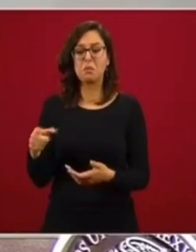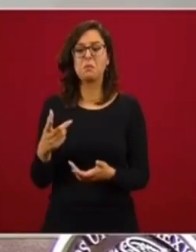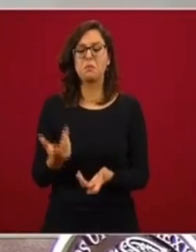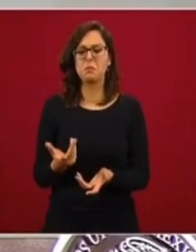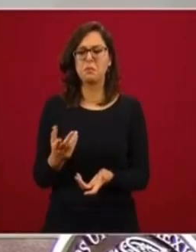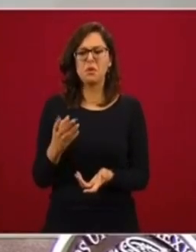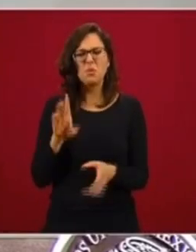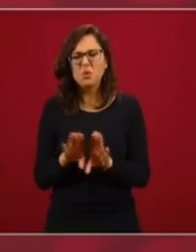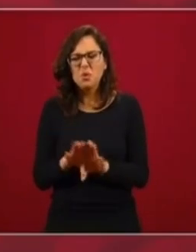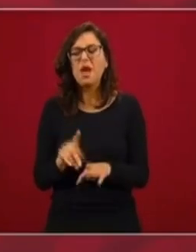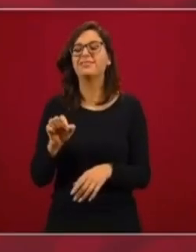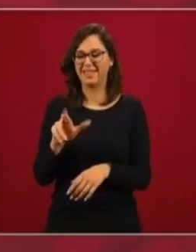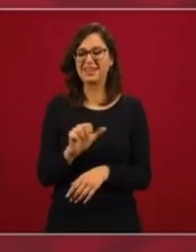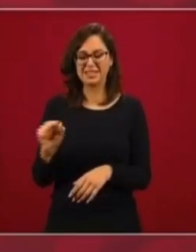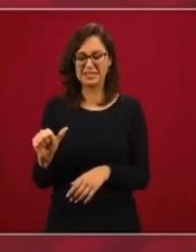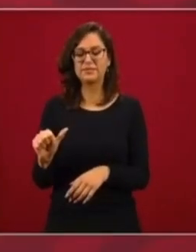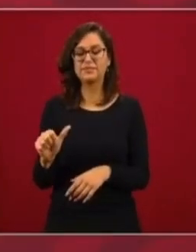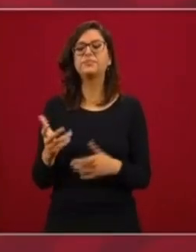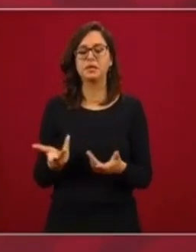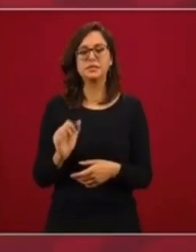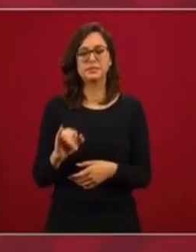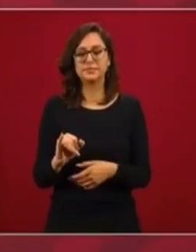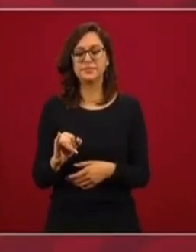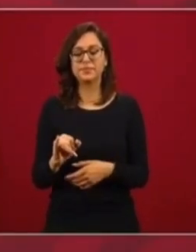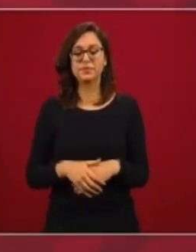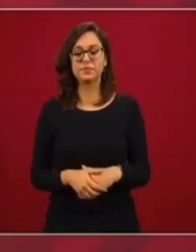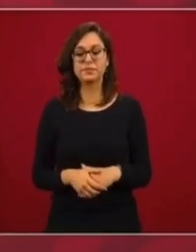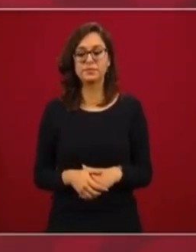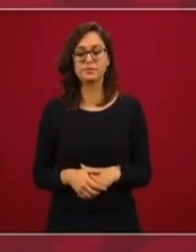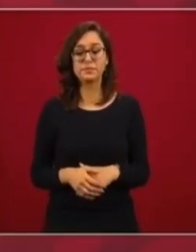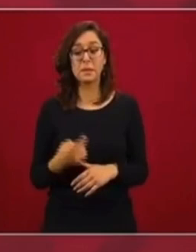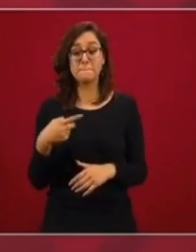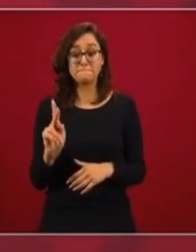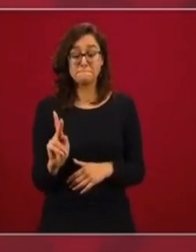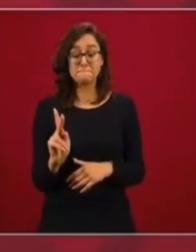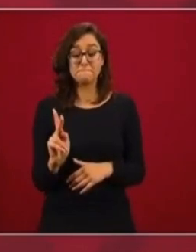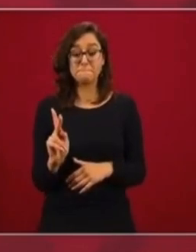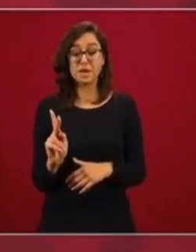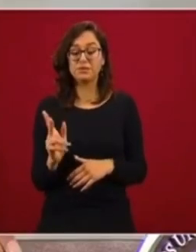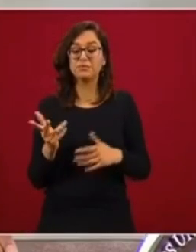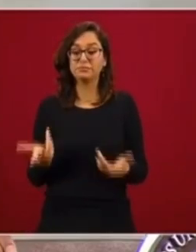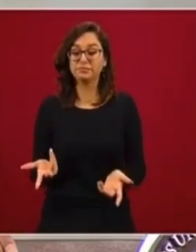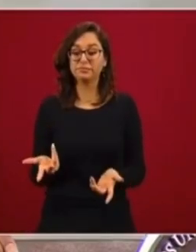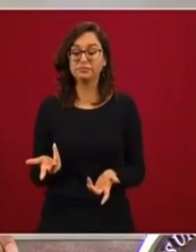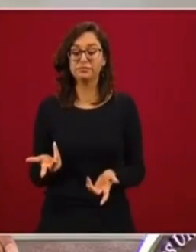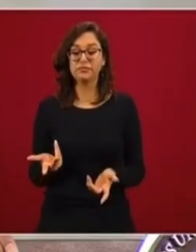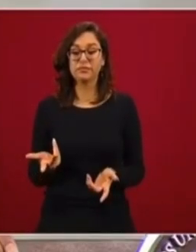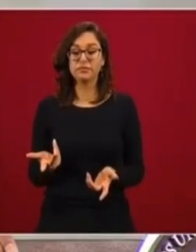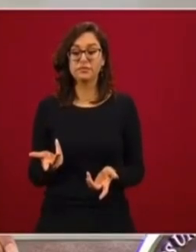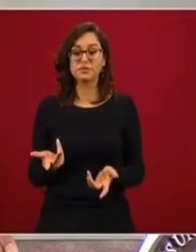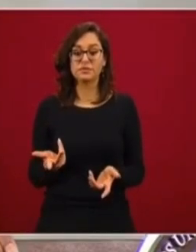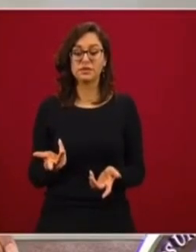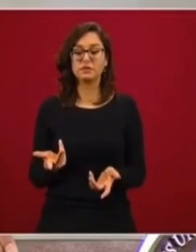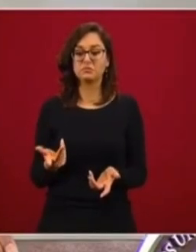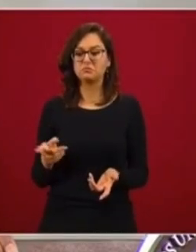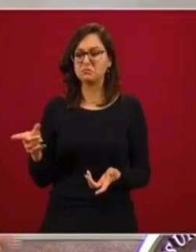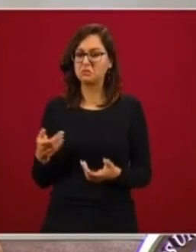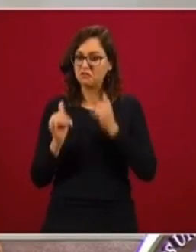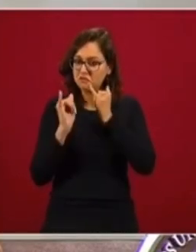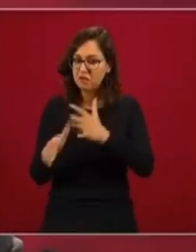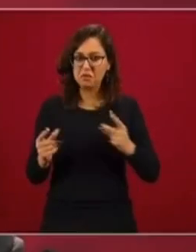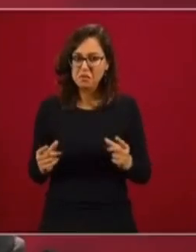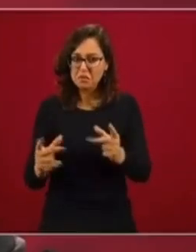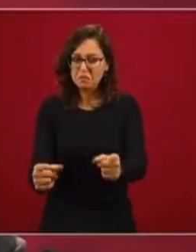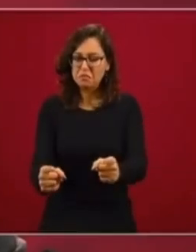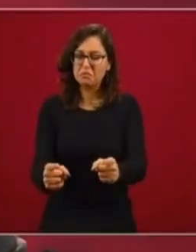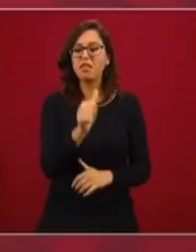Barrio. Terraza. Sí. Nada más que no le metieron el acelerador de fraude. Es lo que